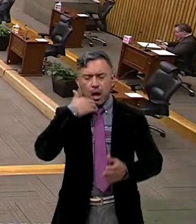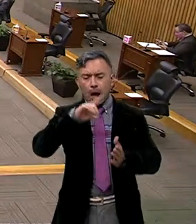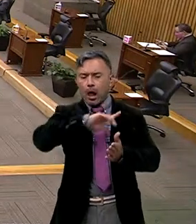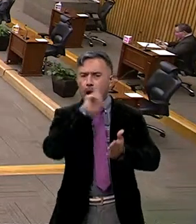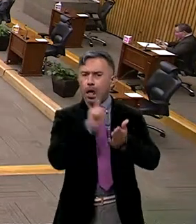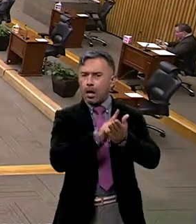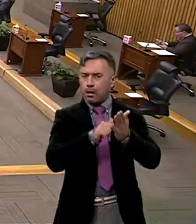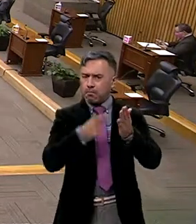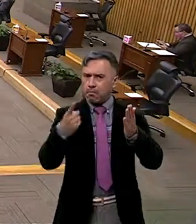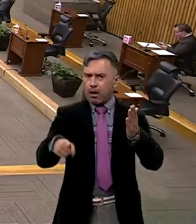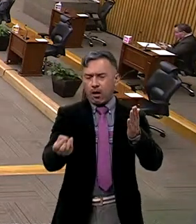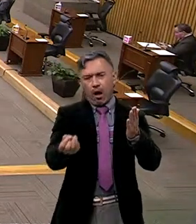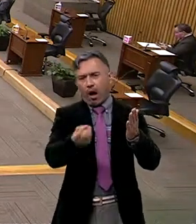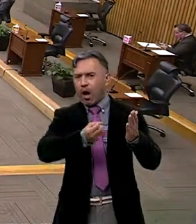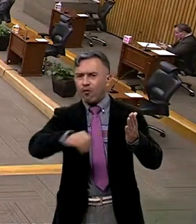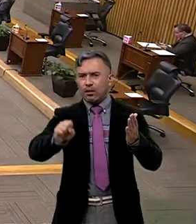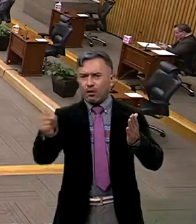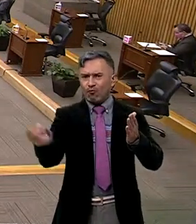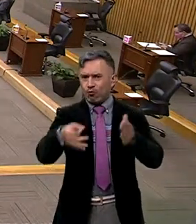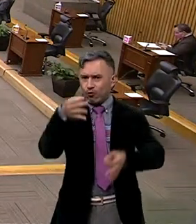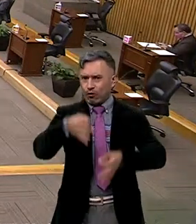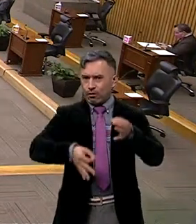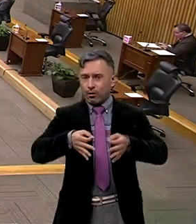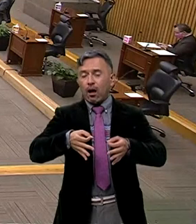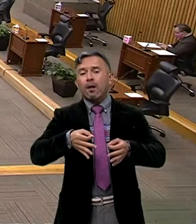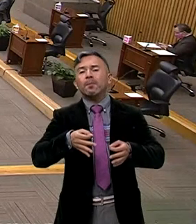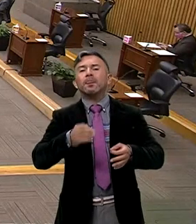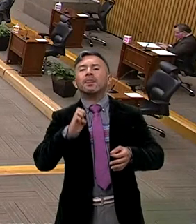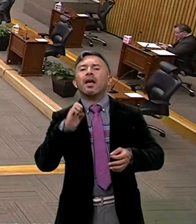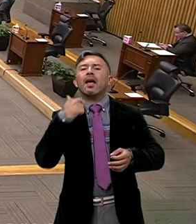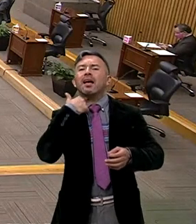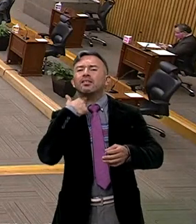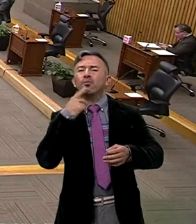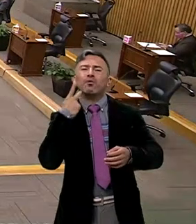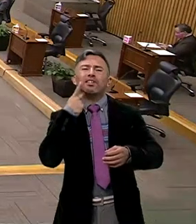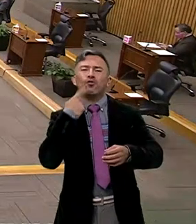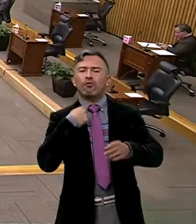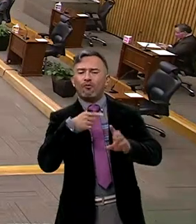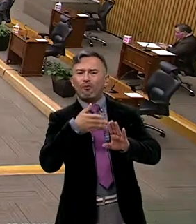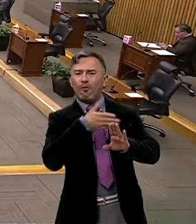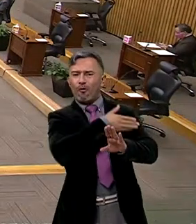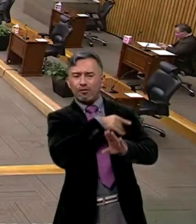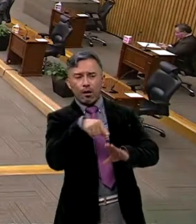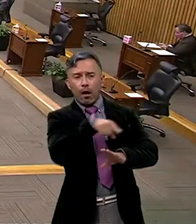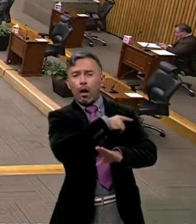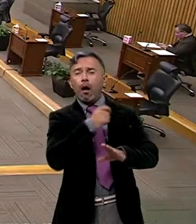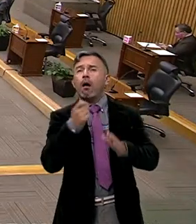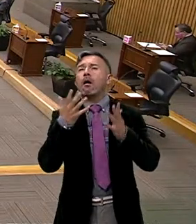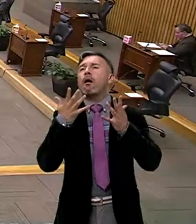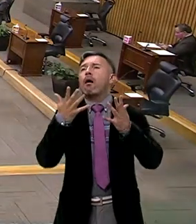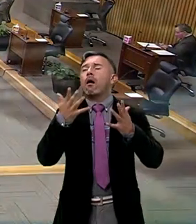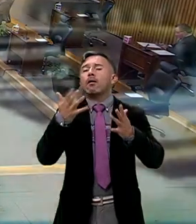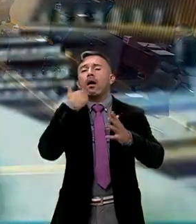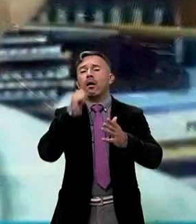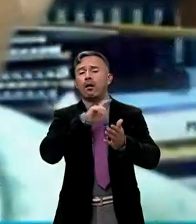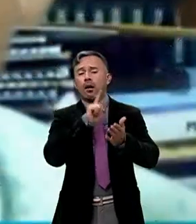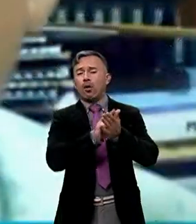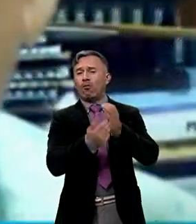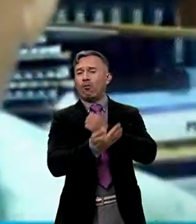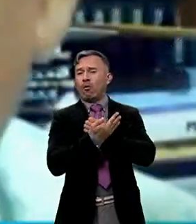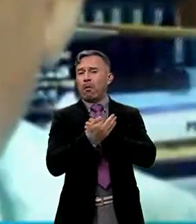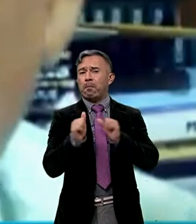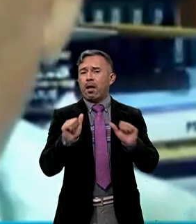a estos actores políticos del pasado que aún añoran con nostalgia la conservación de privilegios y que incluso